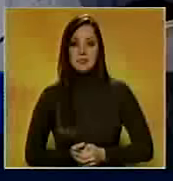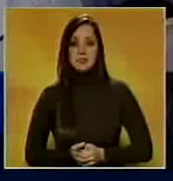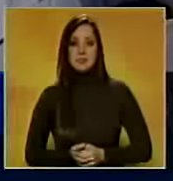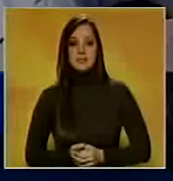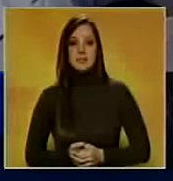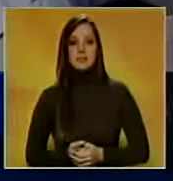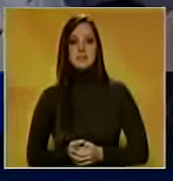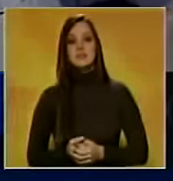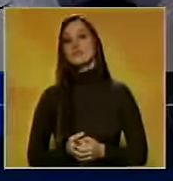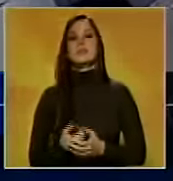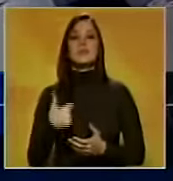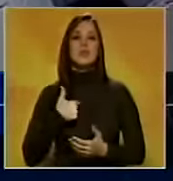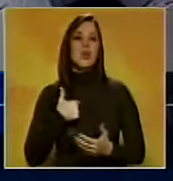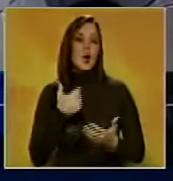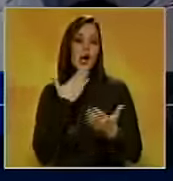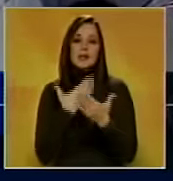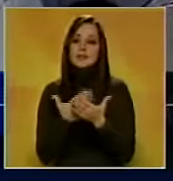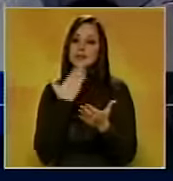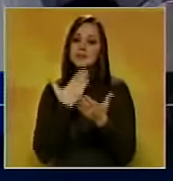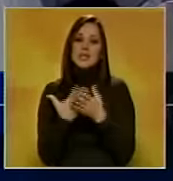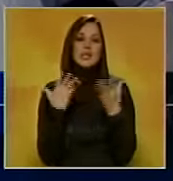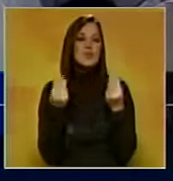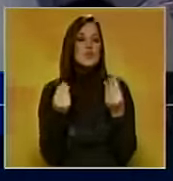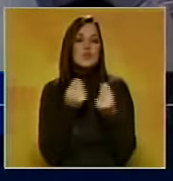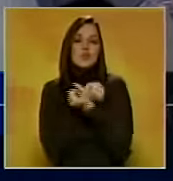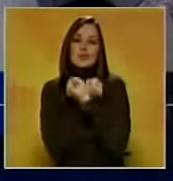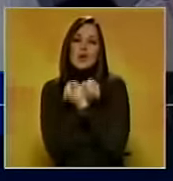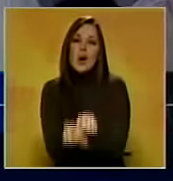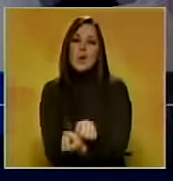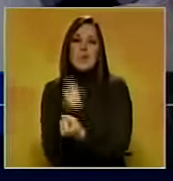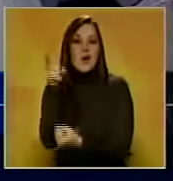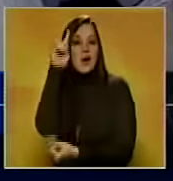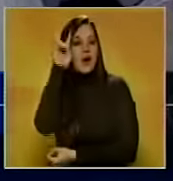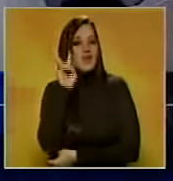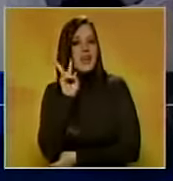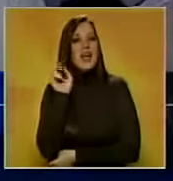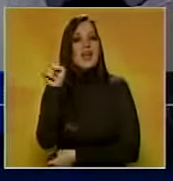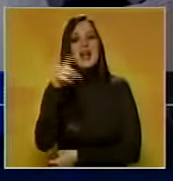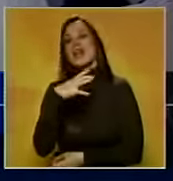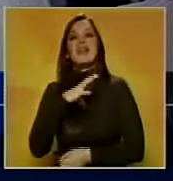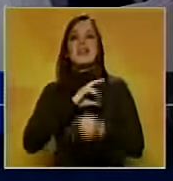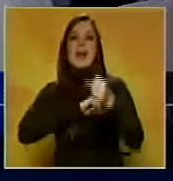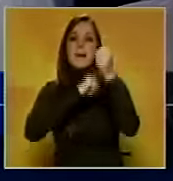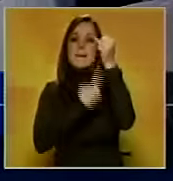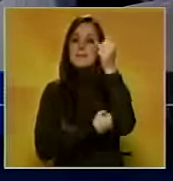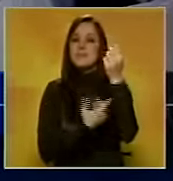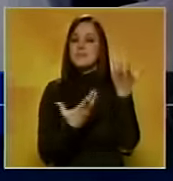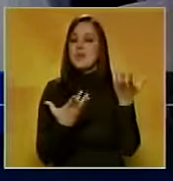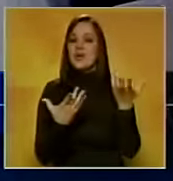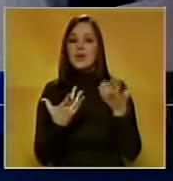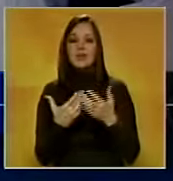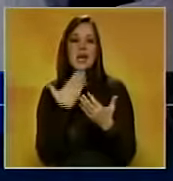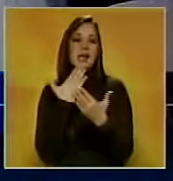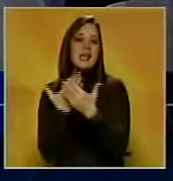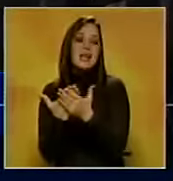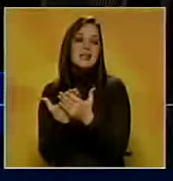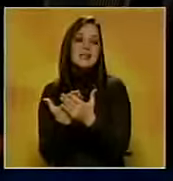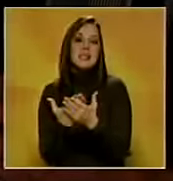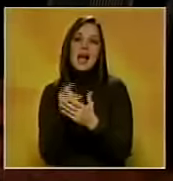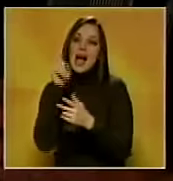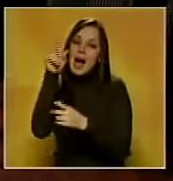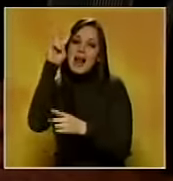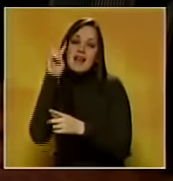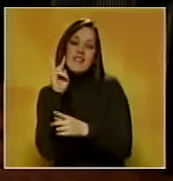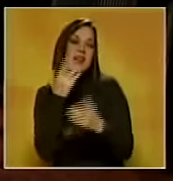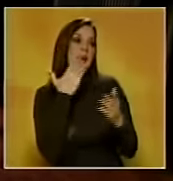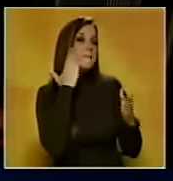Por mucho agradecimiento y mucho amor a ella. Ella es la que todo lo puede, ella es la que todo lo sabe. Y gracias a ella mi madre sigue viva. Vine en